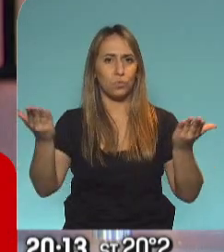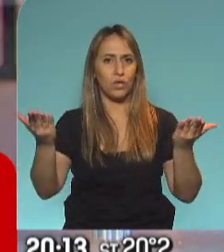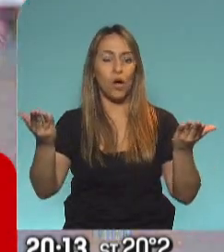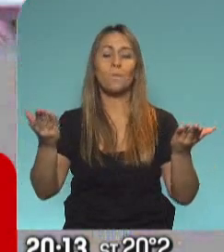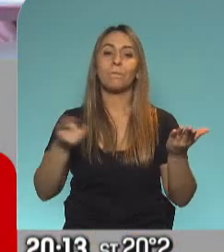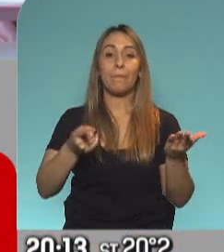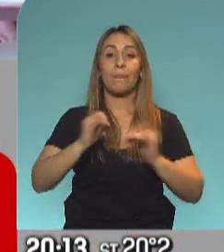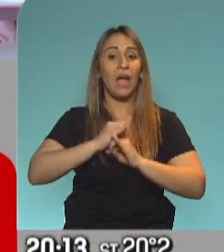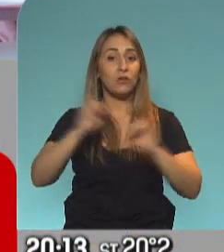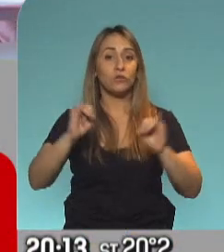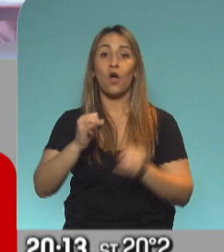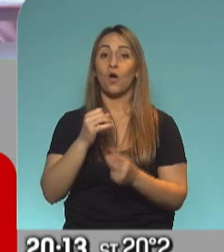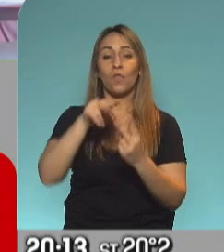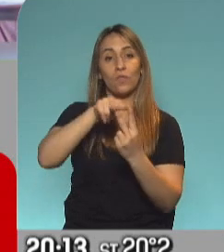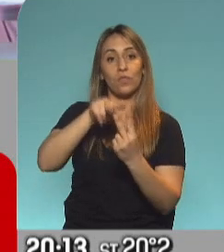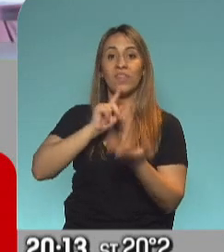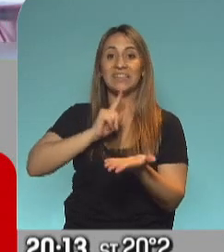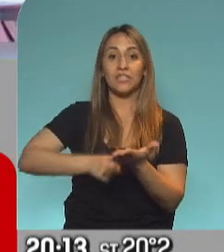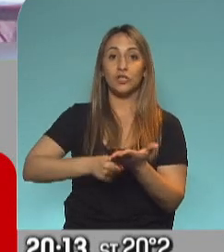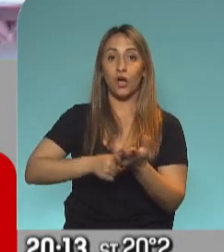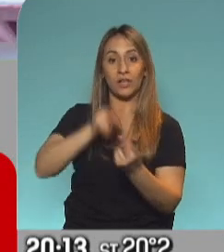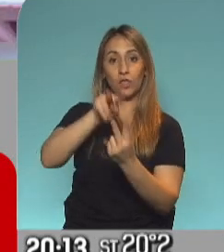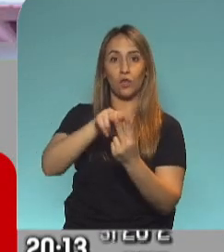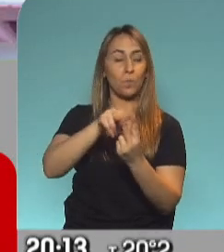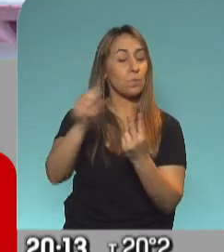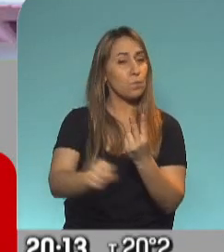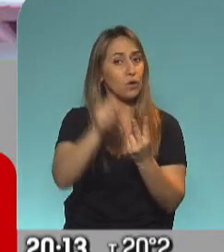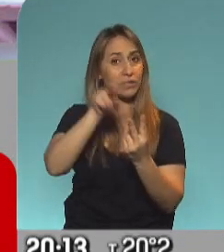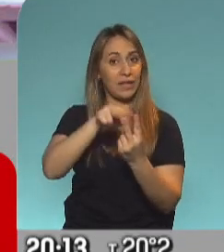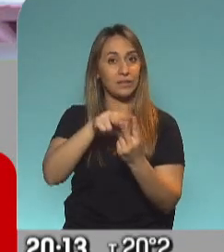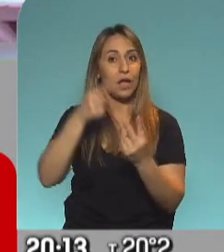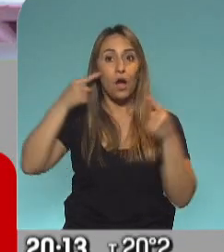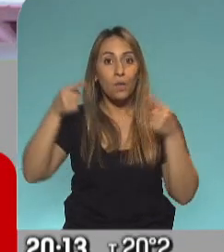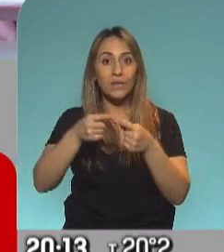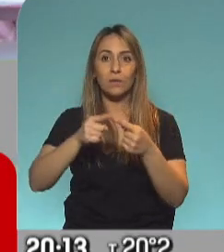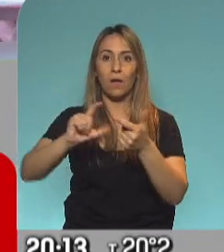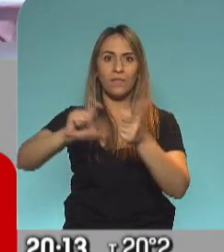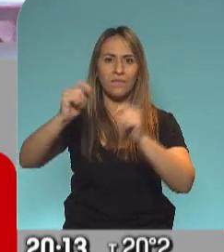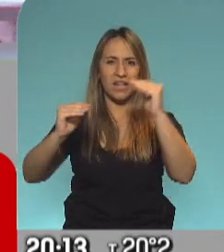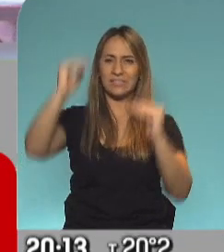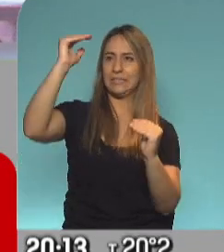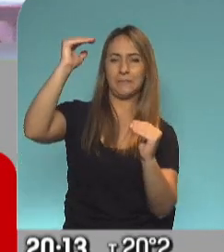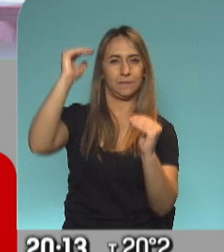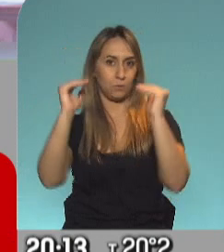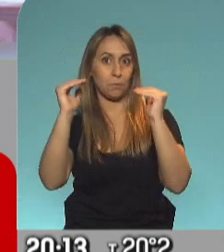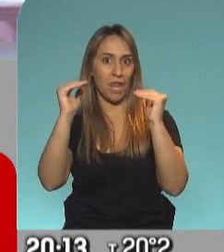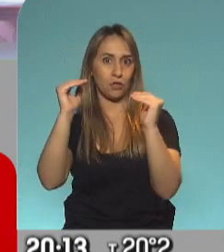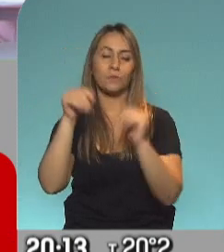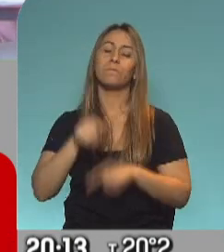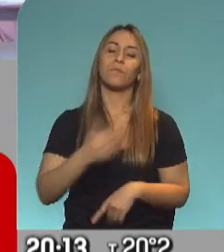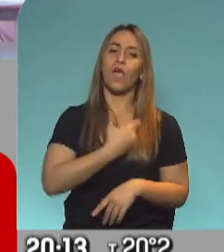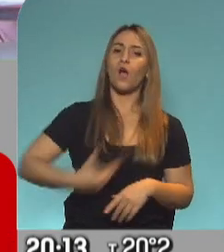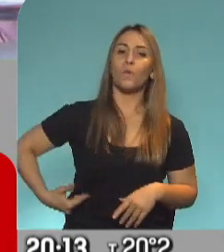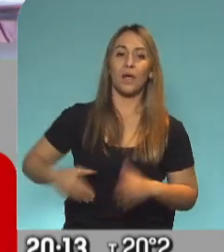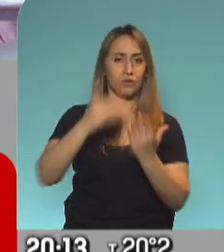anunciar dos medidas muy importantes para tratar de reducir esta brecha cambiaria a ver lo primero que dice el gobierno en este comunicado